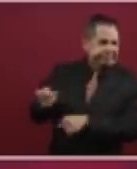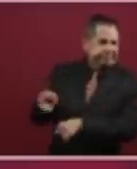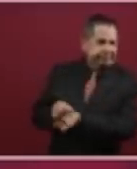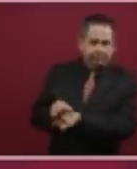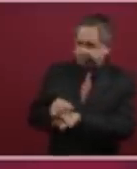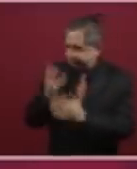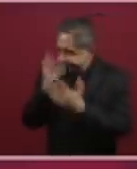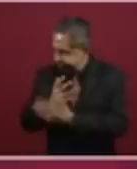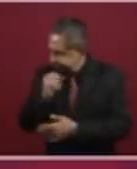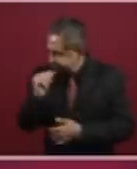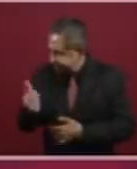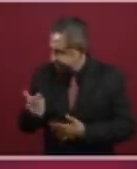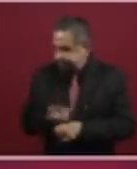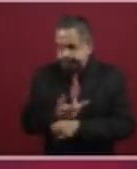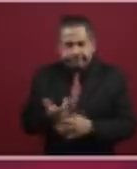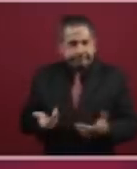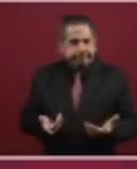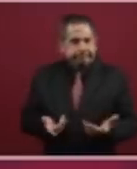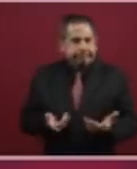y